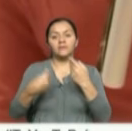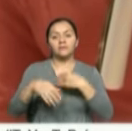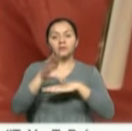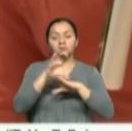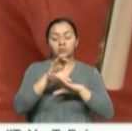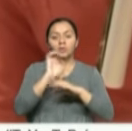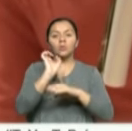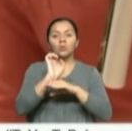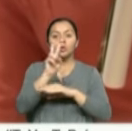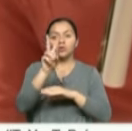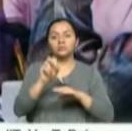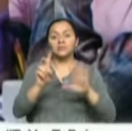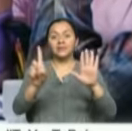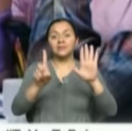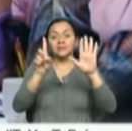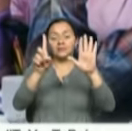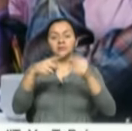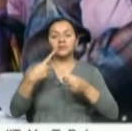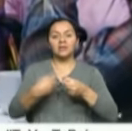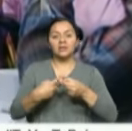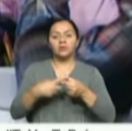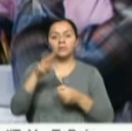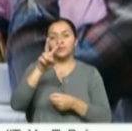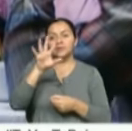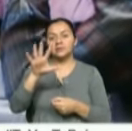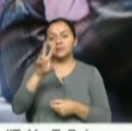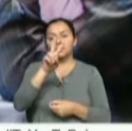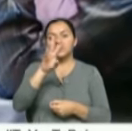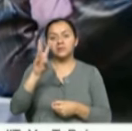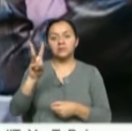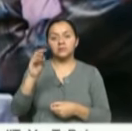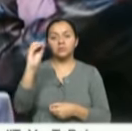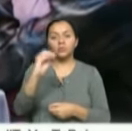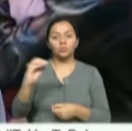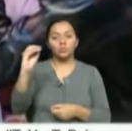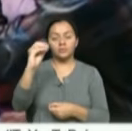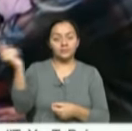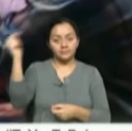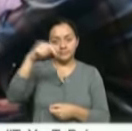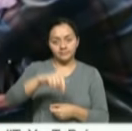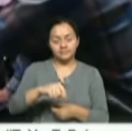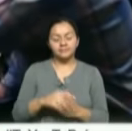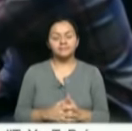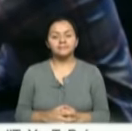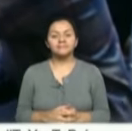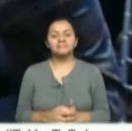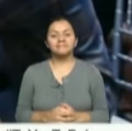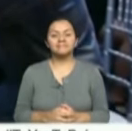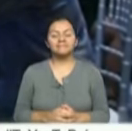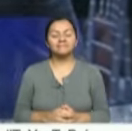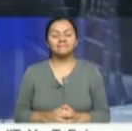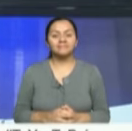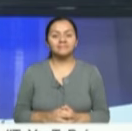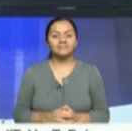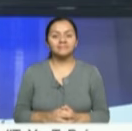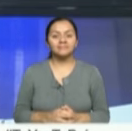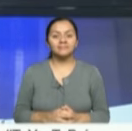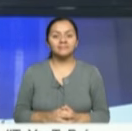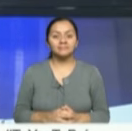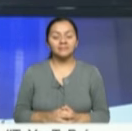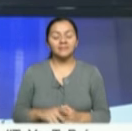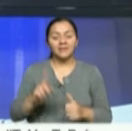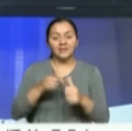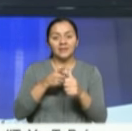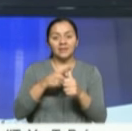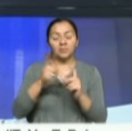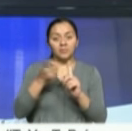2016, que se realizará en Quito el próximo 25 y 26 de octubre. Caterine Morejón, Noticiero Ciudadano. Y es